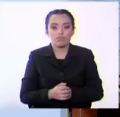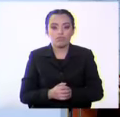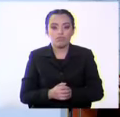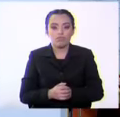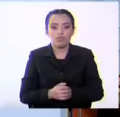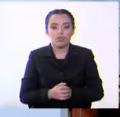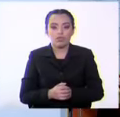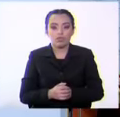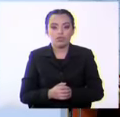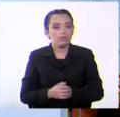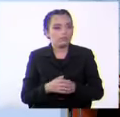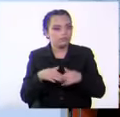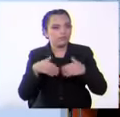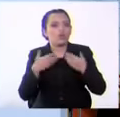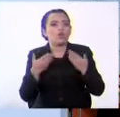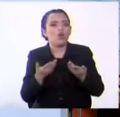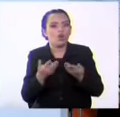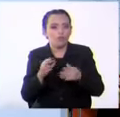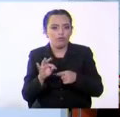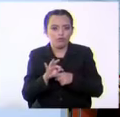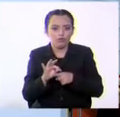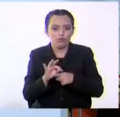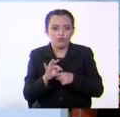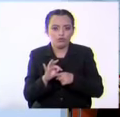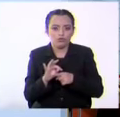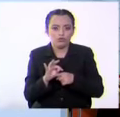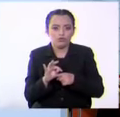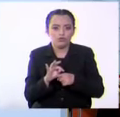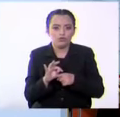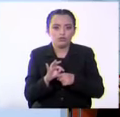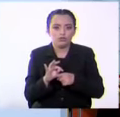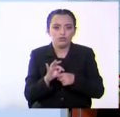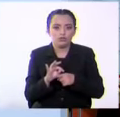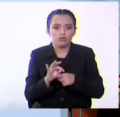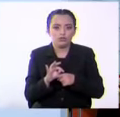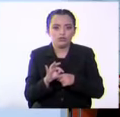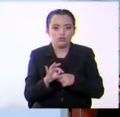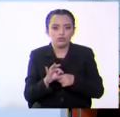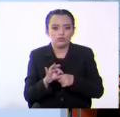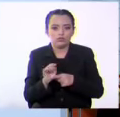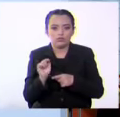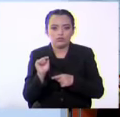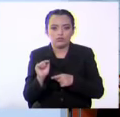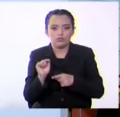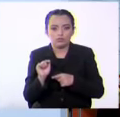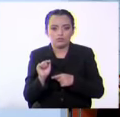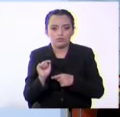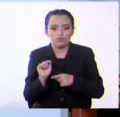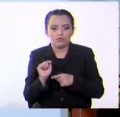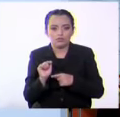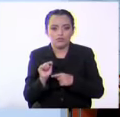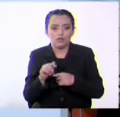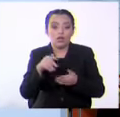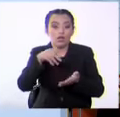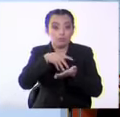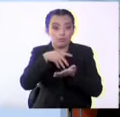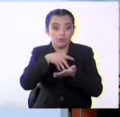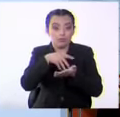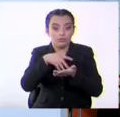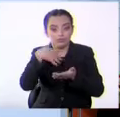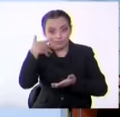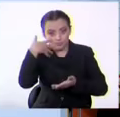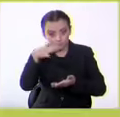veamos entonces cómo funciona o cómo se comportan estos alelos adentro de una población con el siguiente